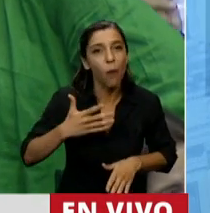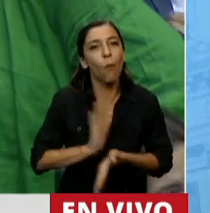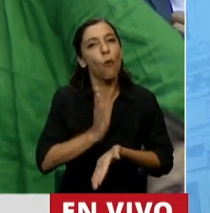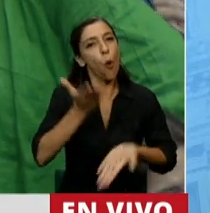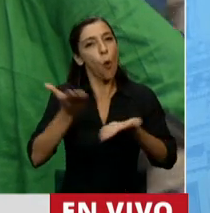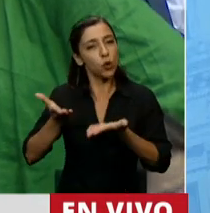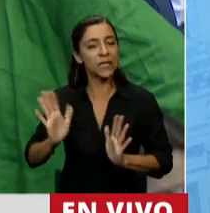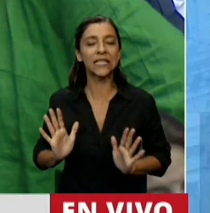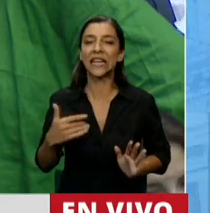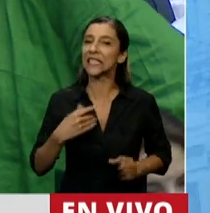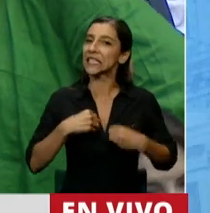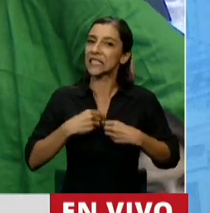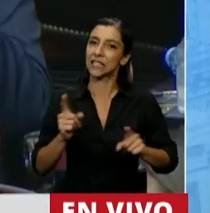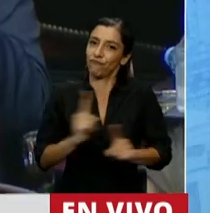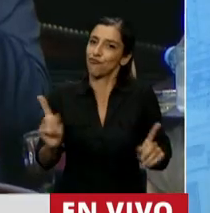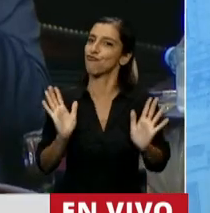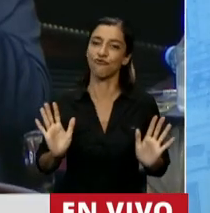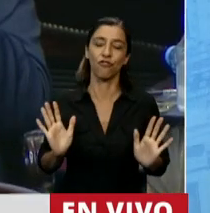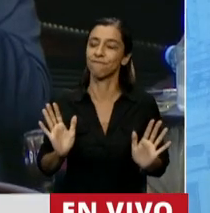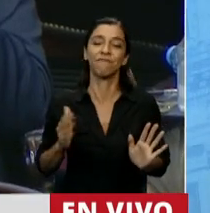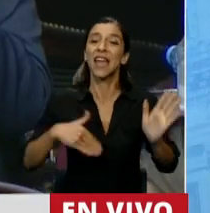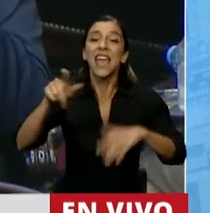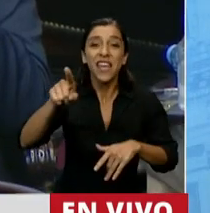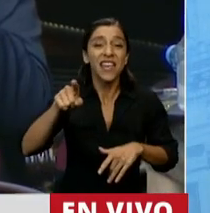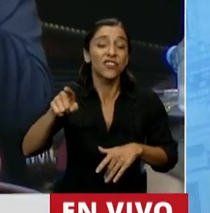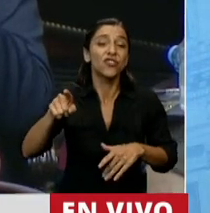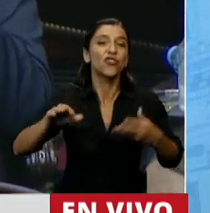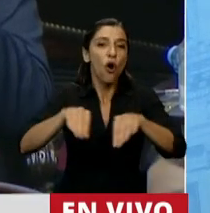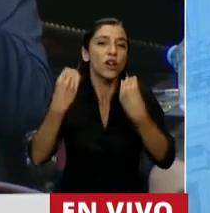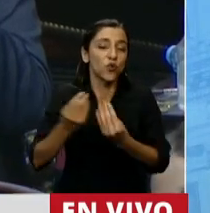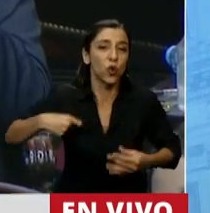en una sociedad más individualista y por sobre todas las cosas nos transforma en